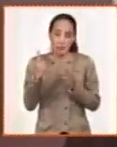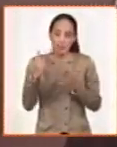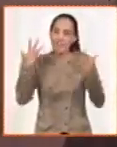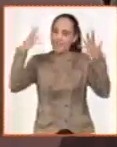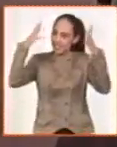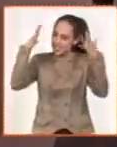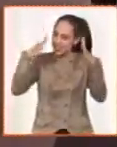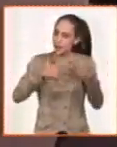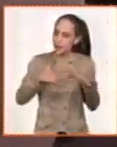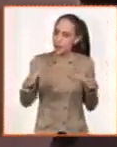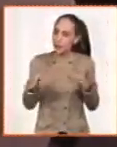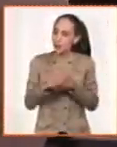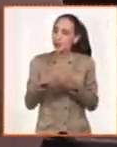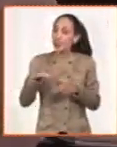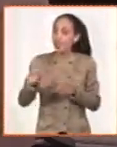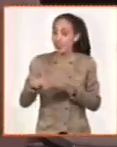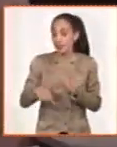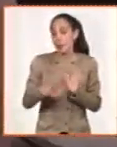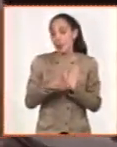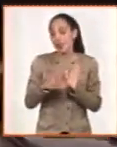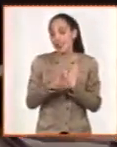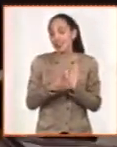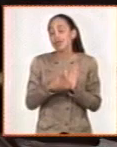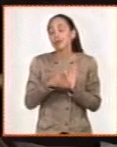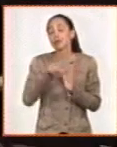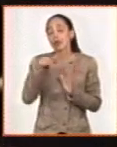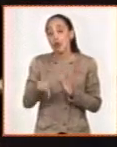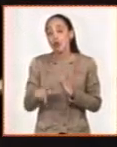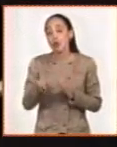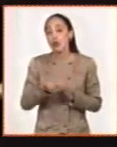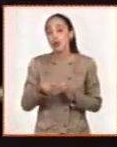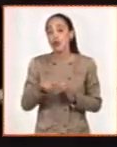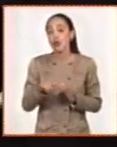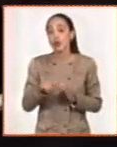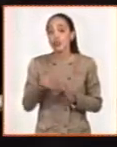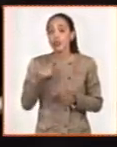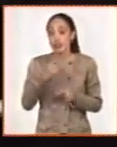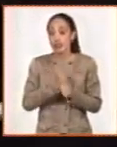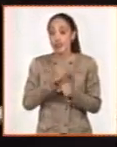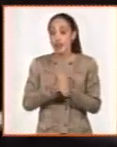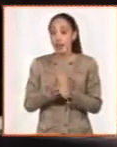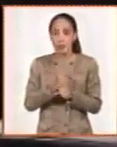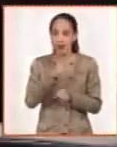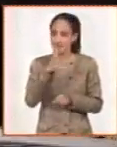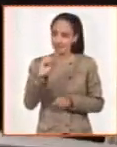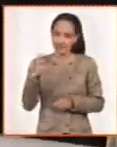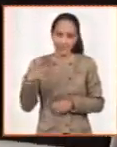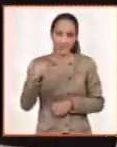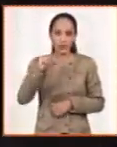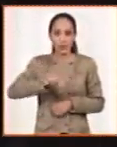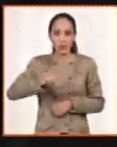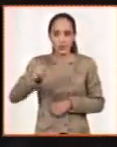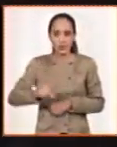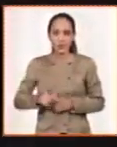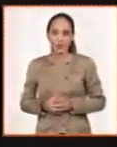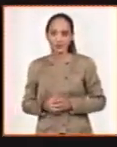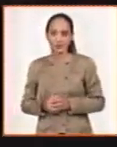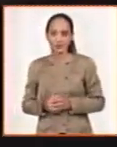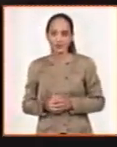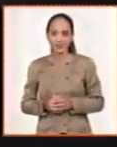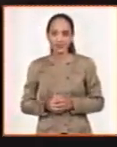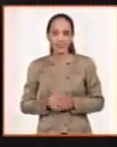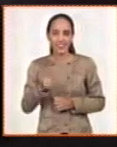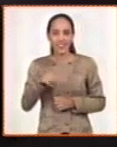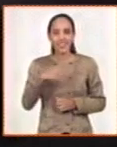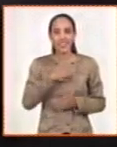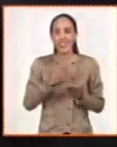te comenté por la tarde, que hoy ha actuado para cientos de personas. Se nutrió de estudiantes de